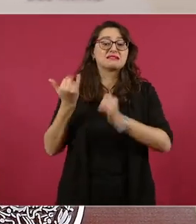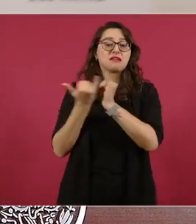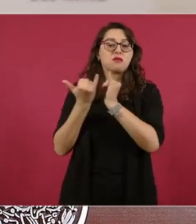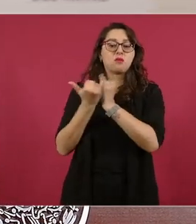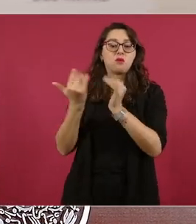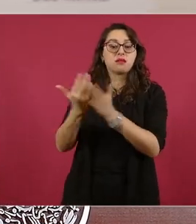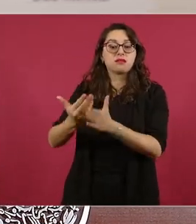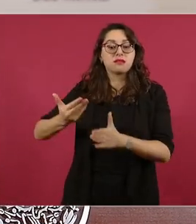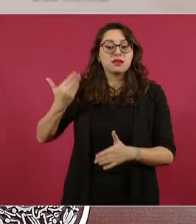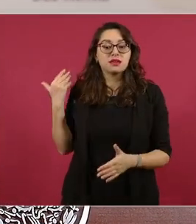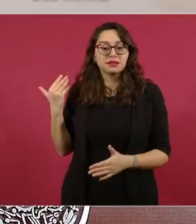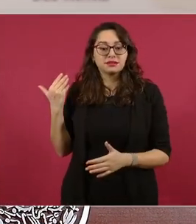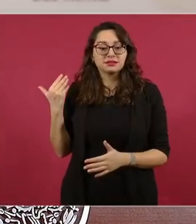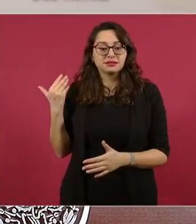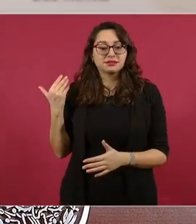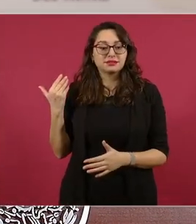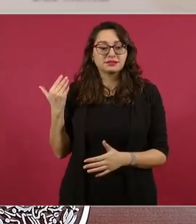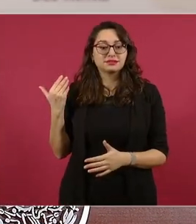los